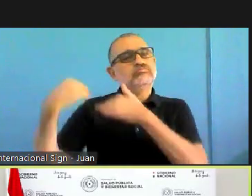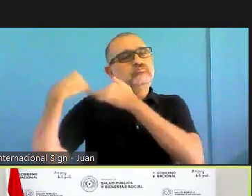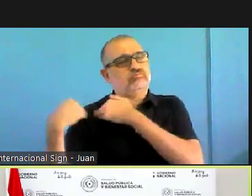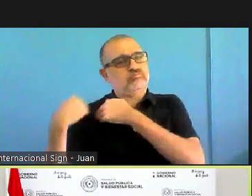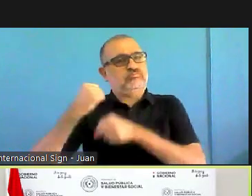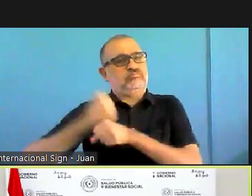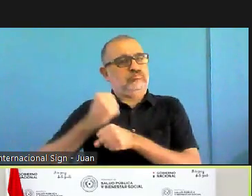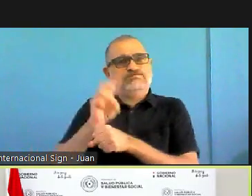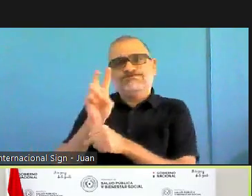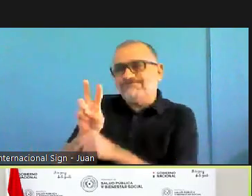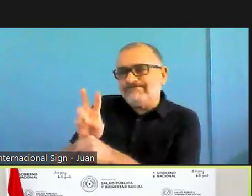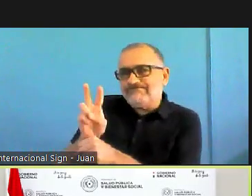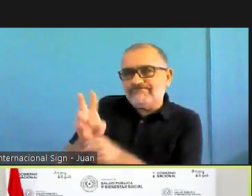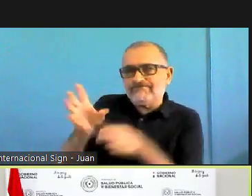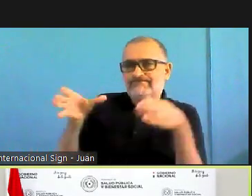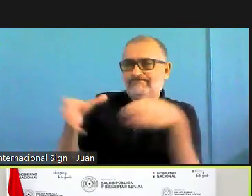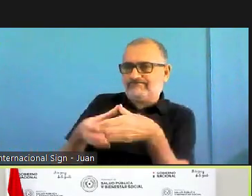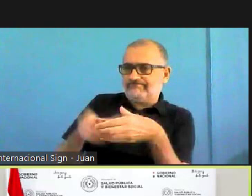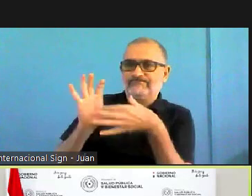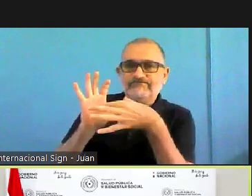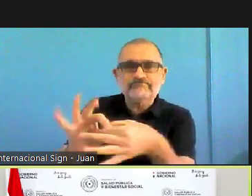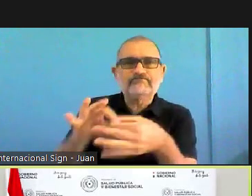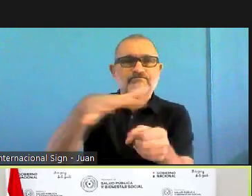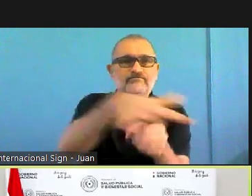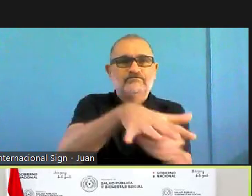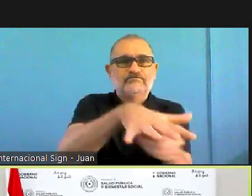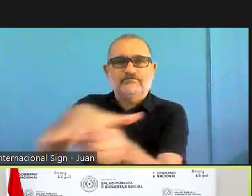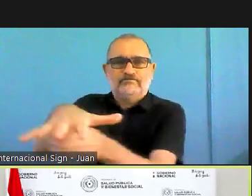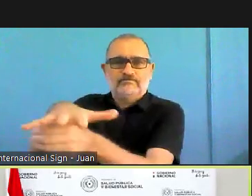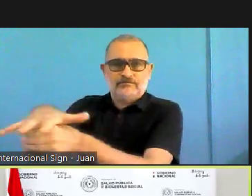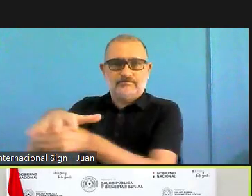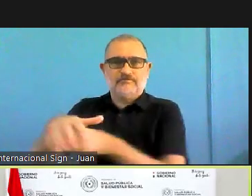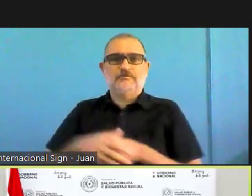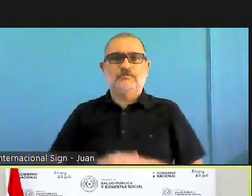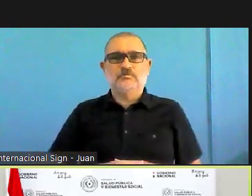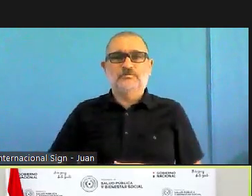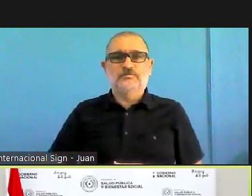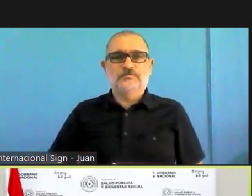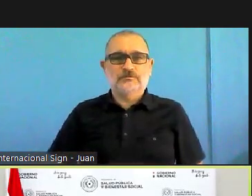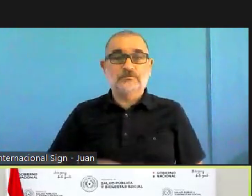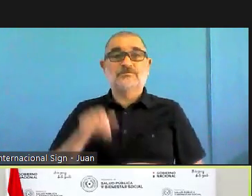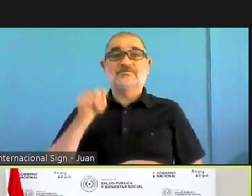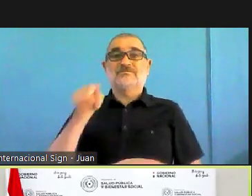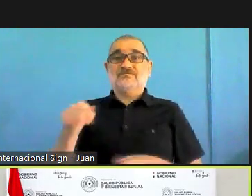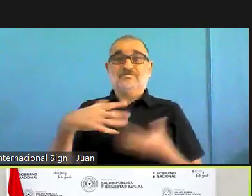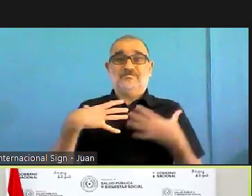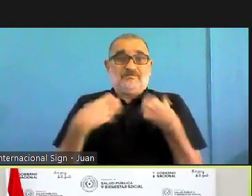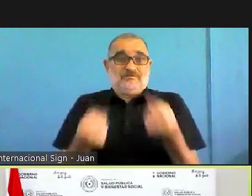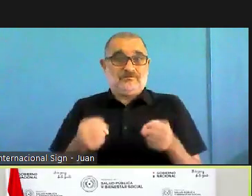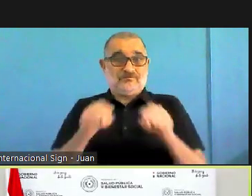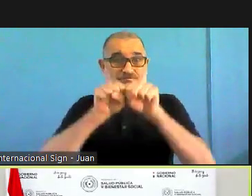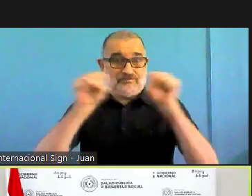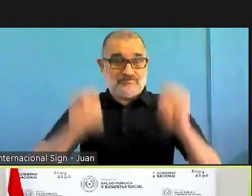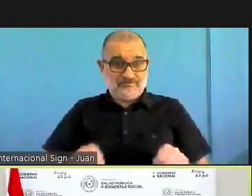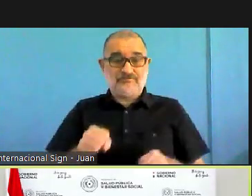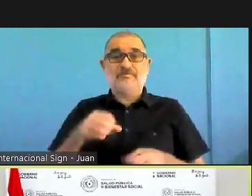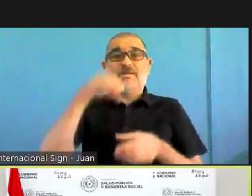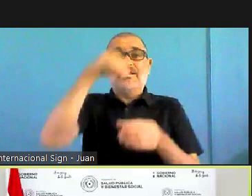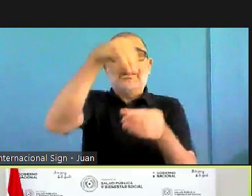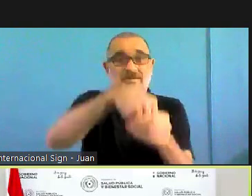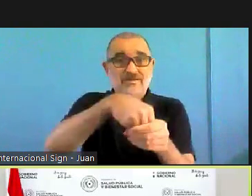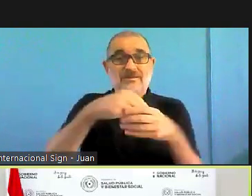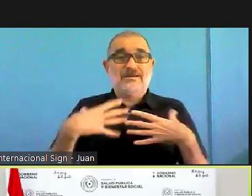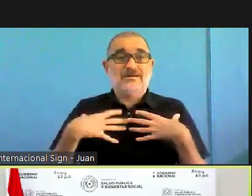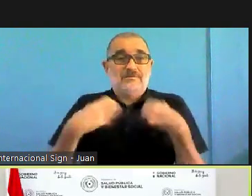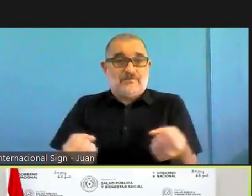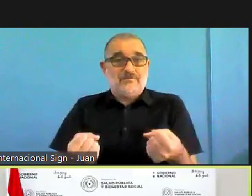se encuentra activo, proactivo, buscando a la comunidad y en la comunidad las respuestas. Una